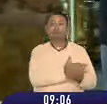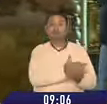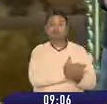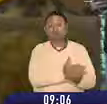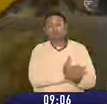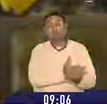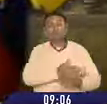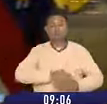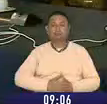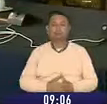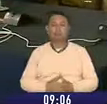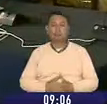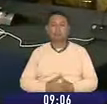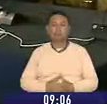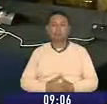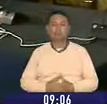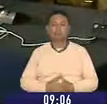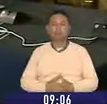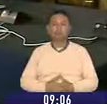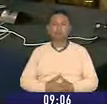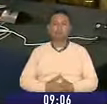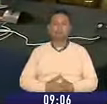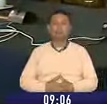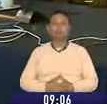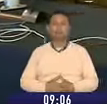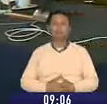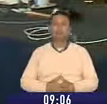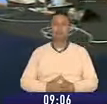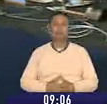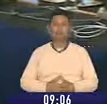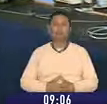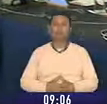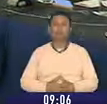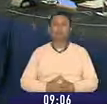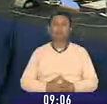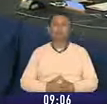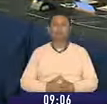objetarla o allanarse para su posterior publicación, informó Mauricio Sánchez.